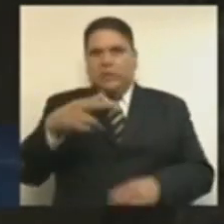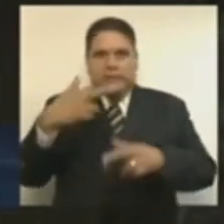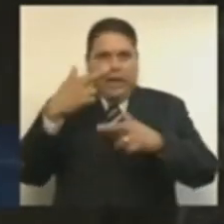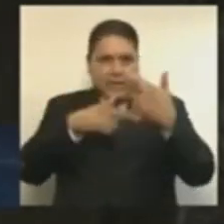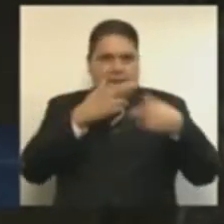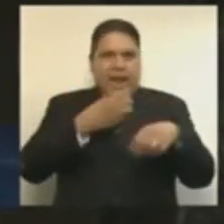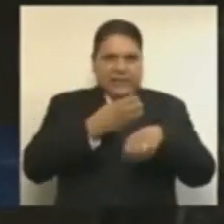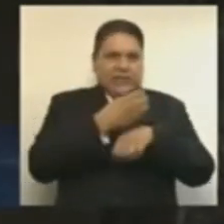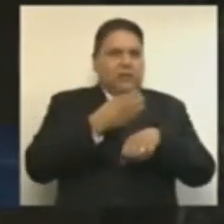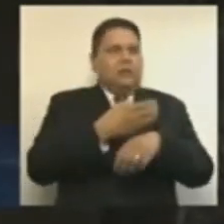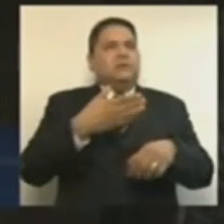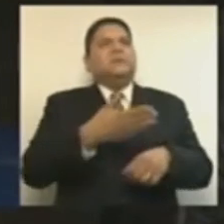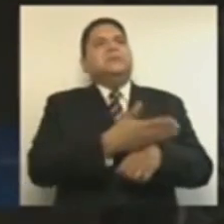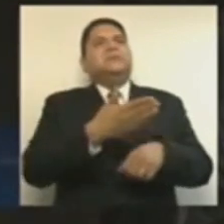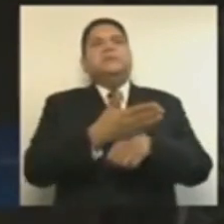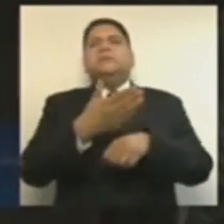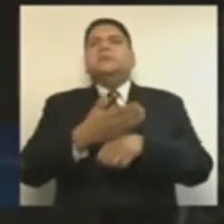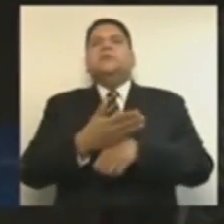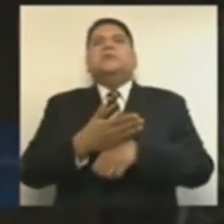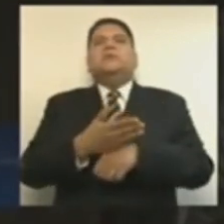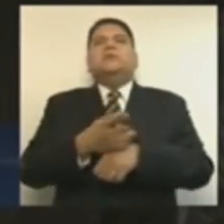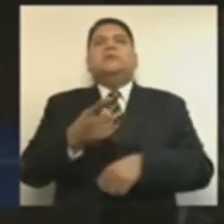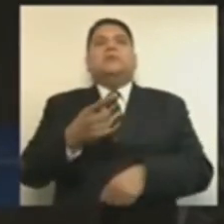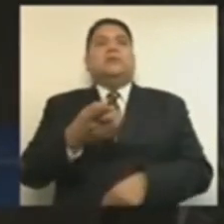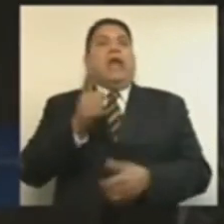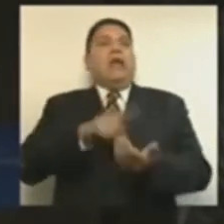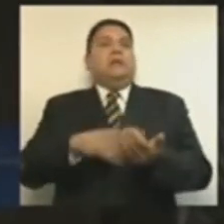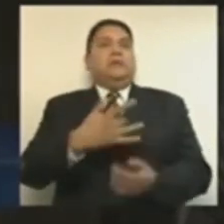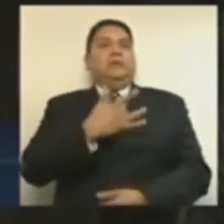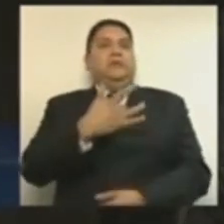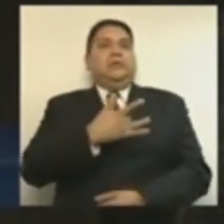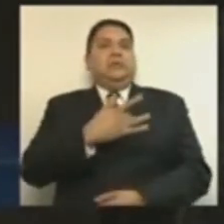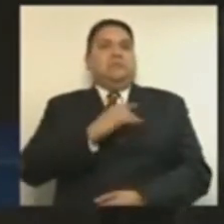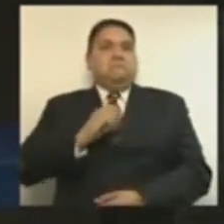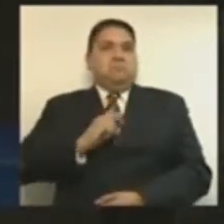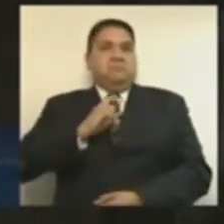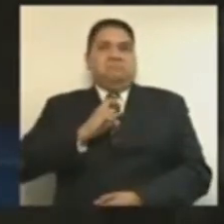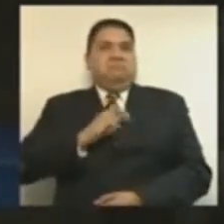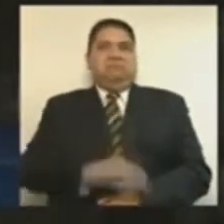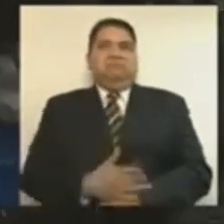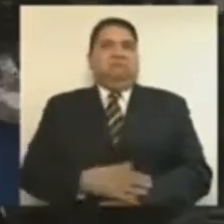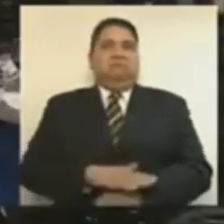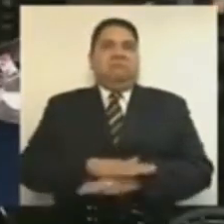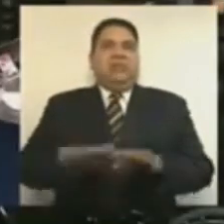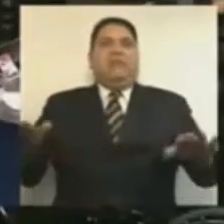que si tuvieron una vez vergüenza, ya la han perdido. Es cuanto, presidenta.